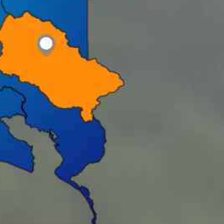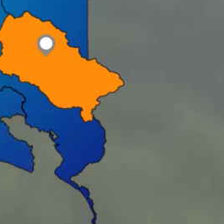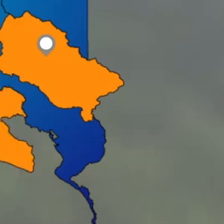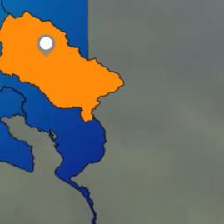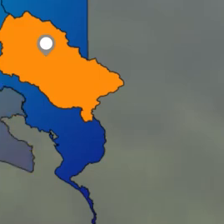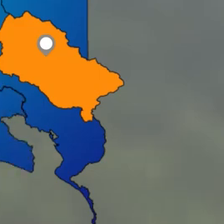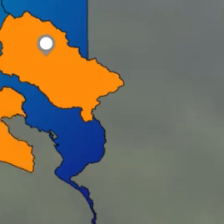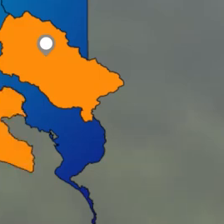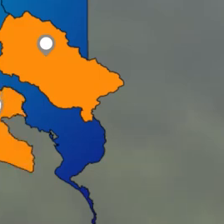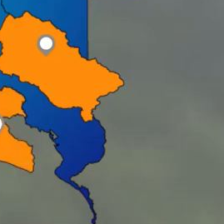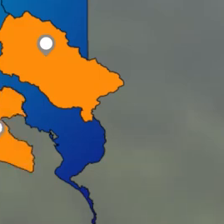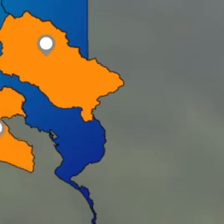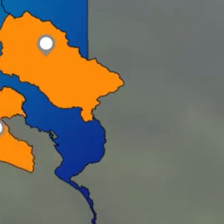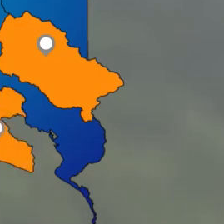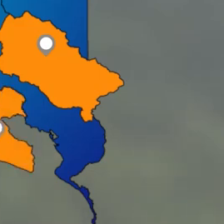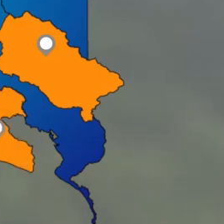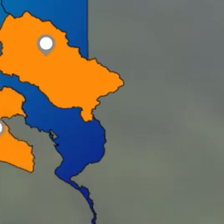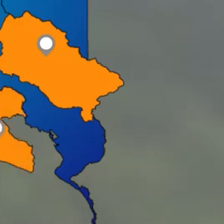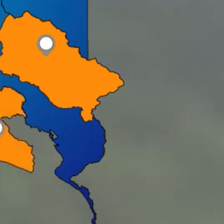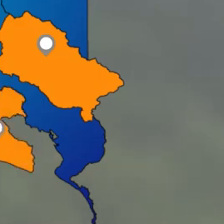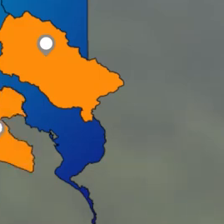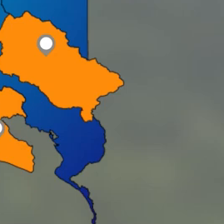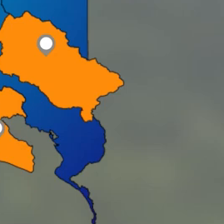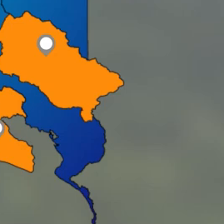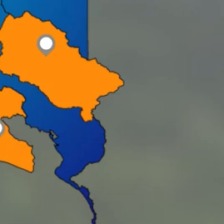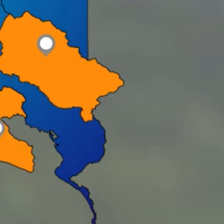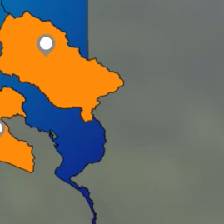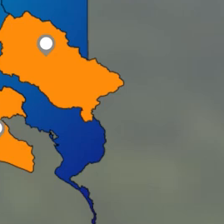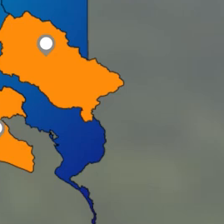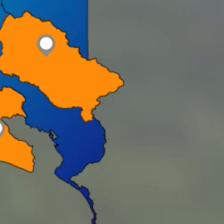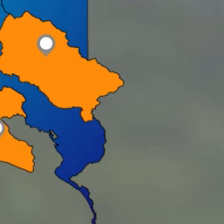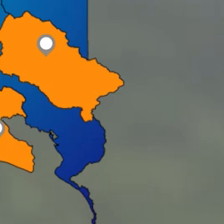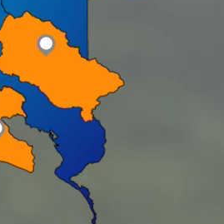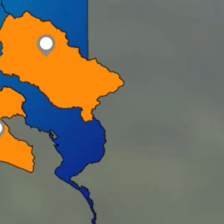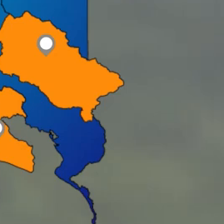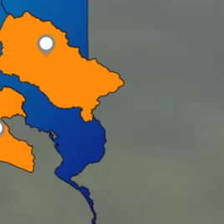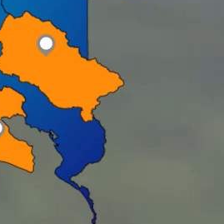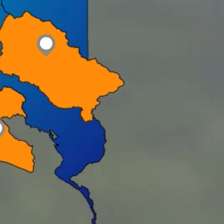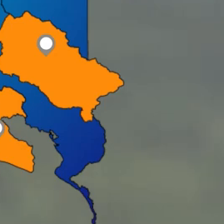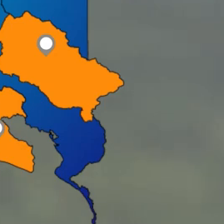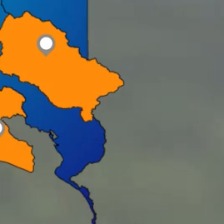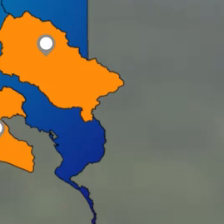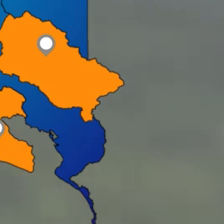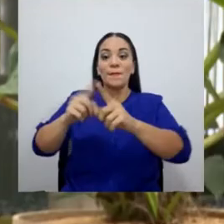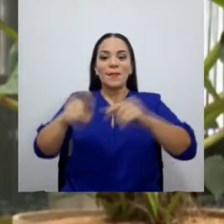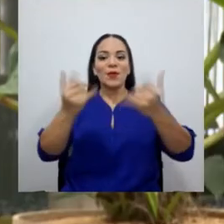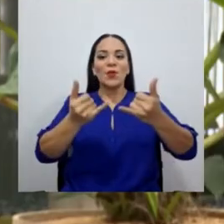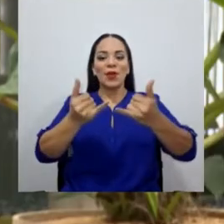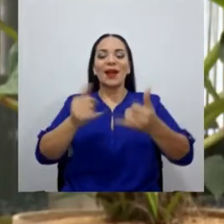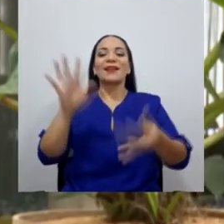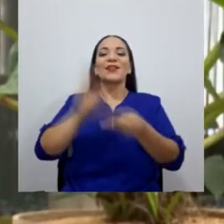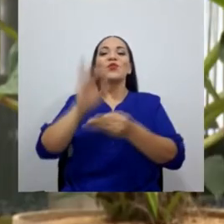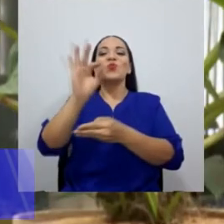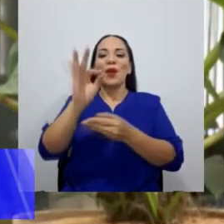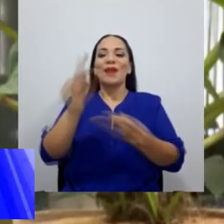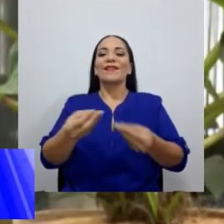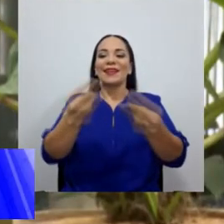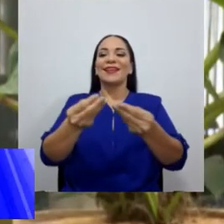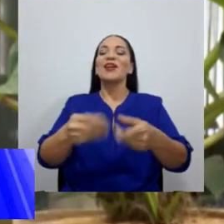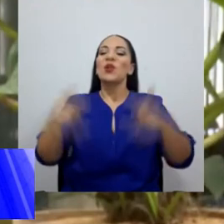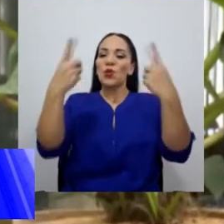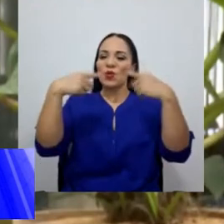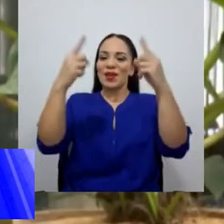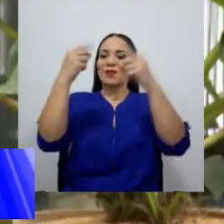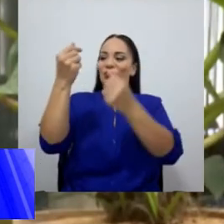de 2023, que fue la primera de las recuperadas. Y hoy tenemos nueve, porque logramos constituir ese